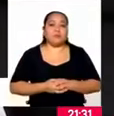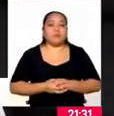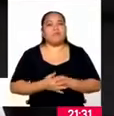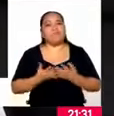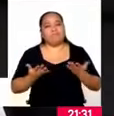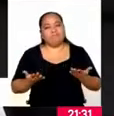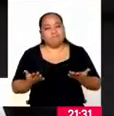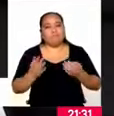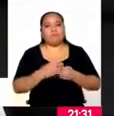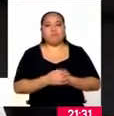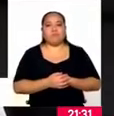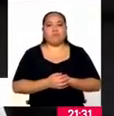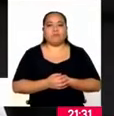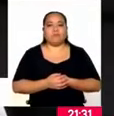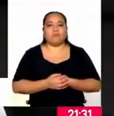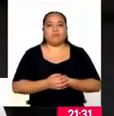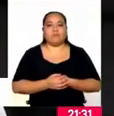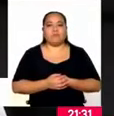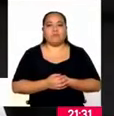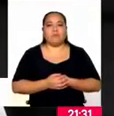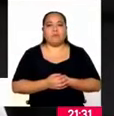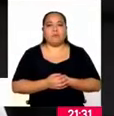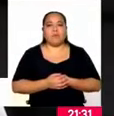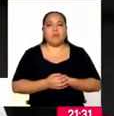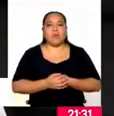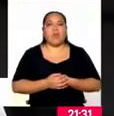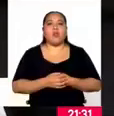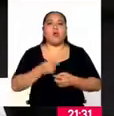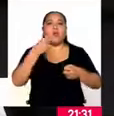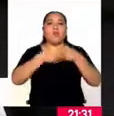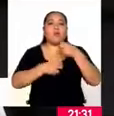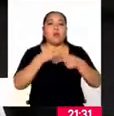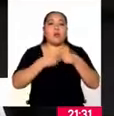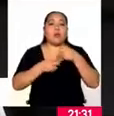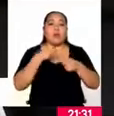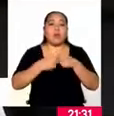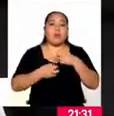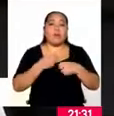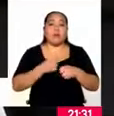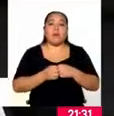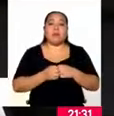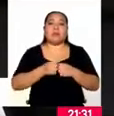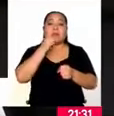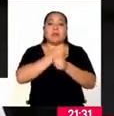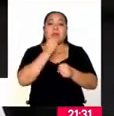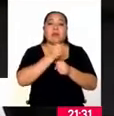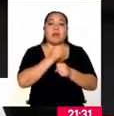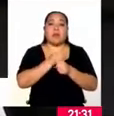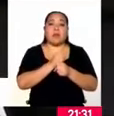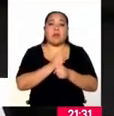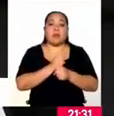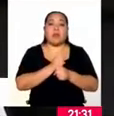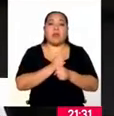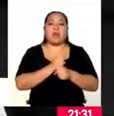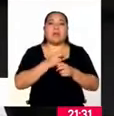Señoras y señores, las mayores incidencias de merma en actividad laboral se han registrado en la macroregión